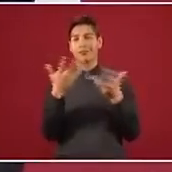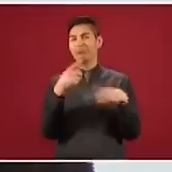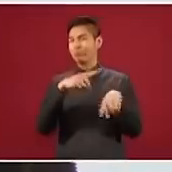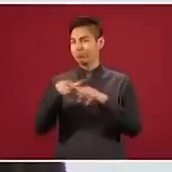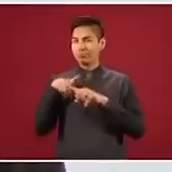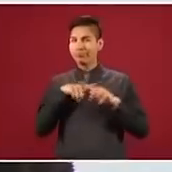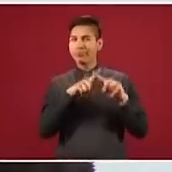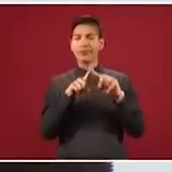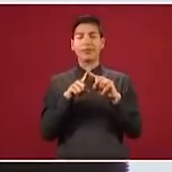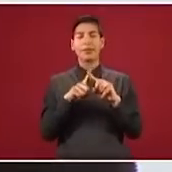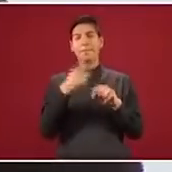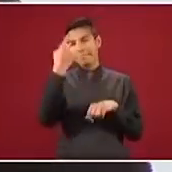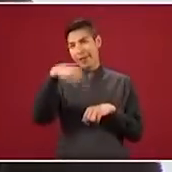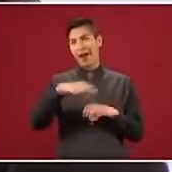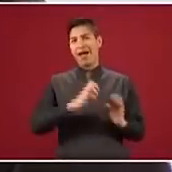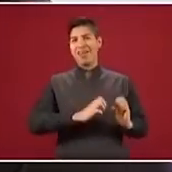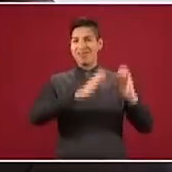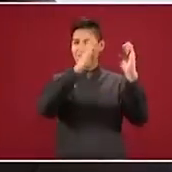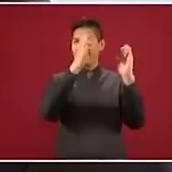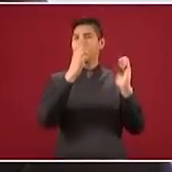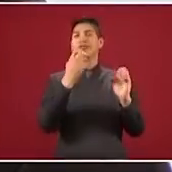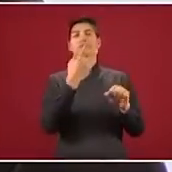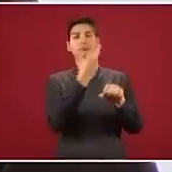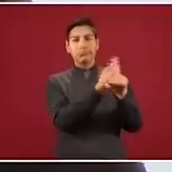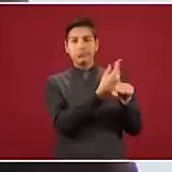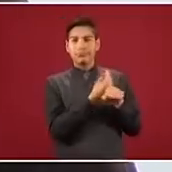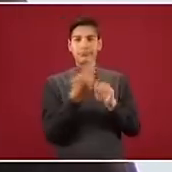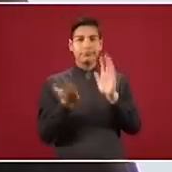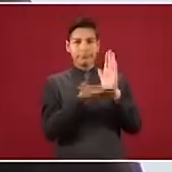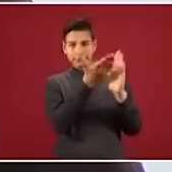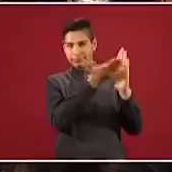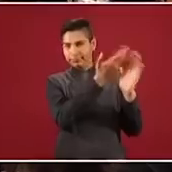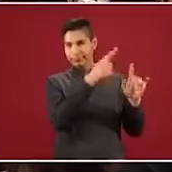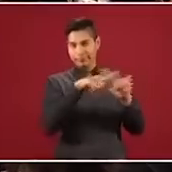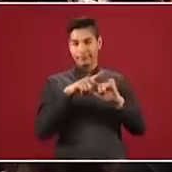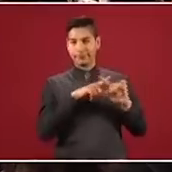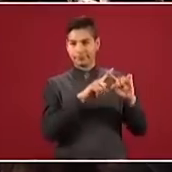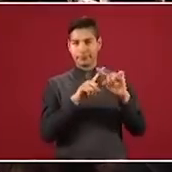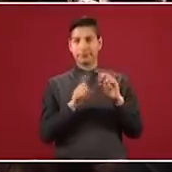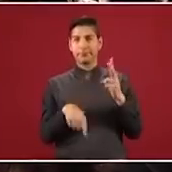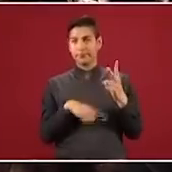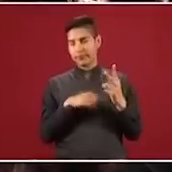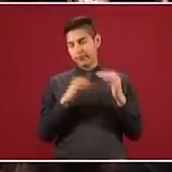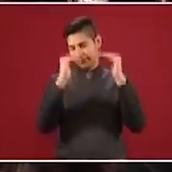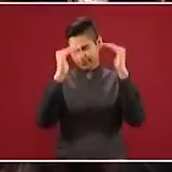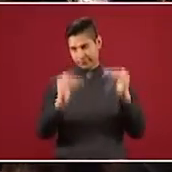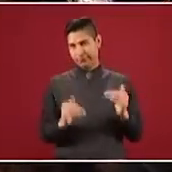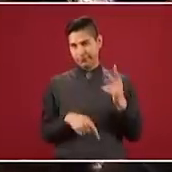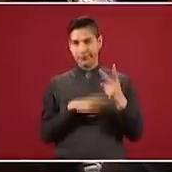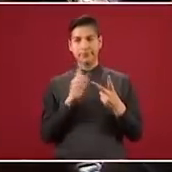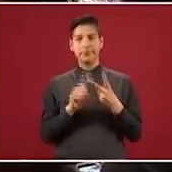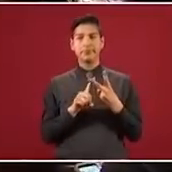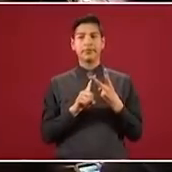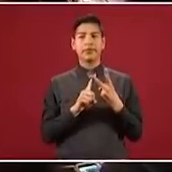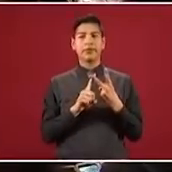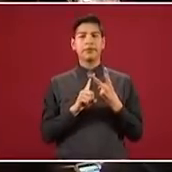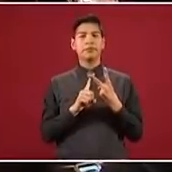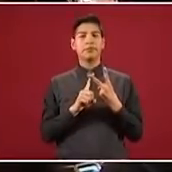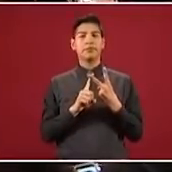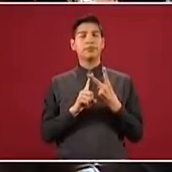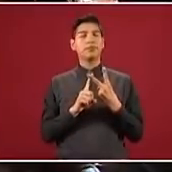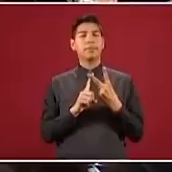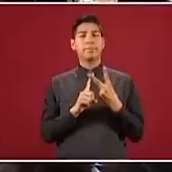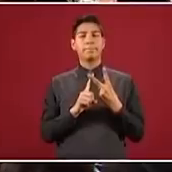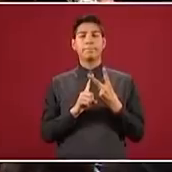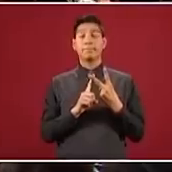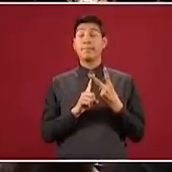obra, también de acondicionamiento, ampliación o construcción. La segunda encomienda que tiene el Instituto de Salud para el Bienestar es